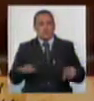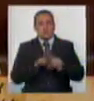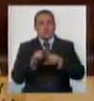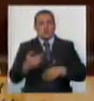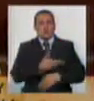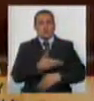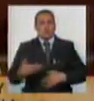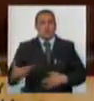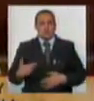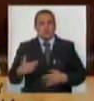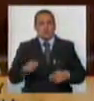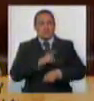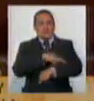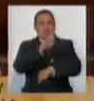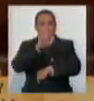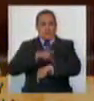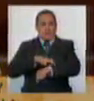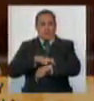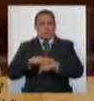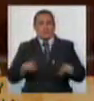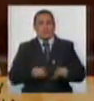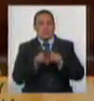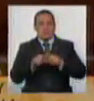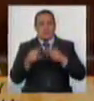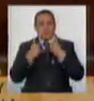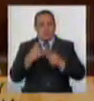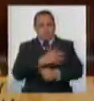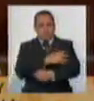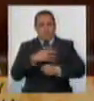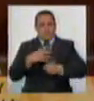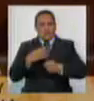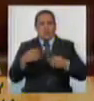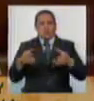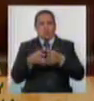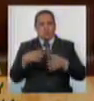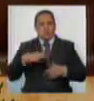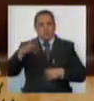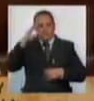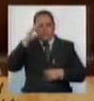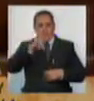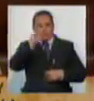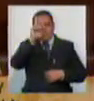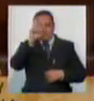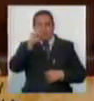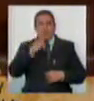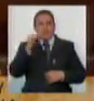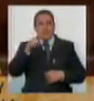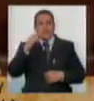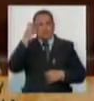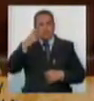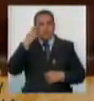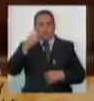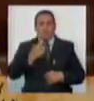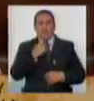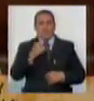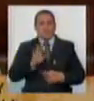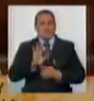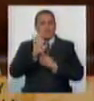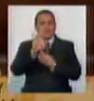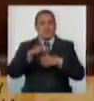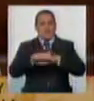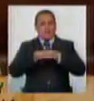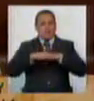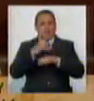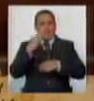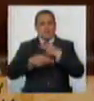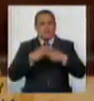gobiernos locales y regionales y asimismo fortalecer a nuestra Policía Nacional. Estas políticas fueron plasmadas en el Plan Nacional